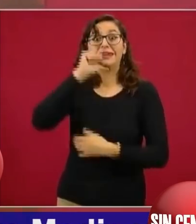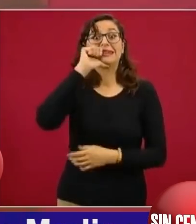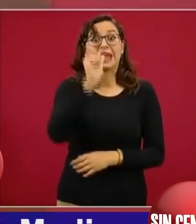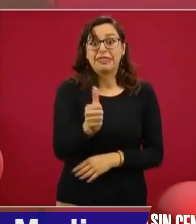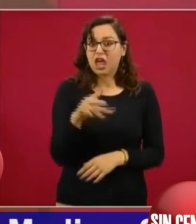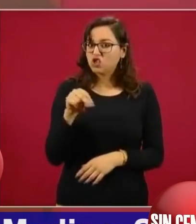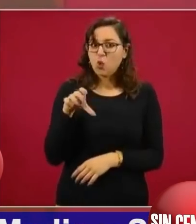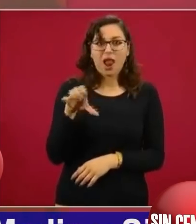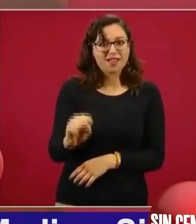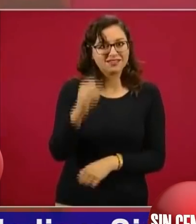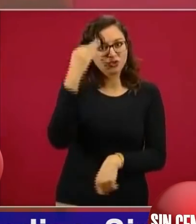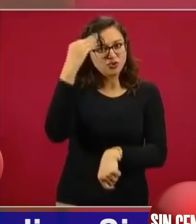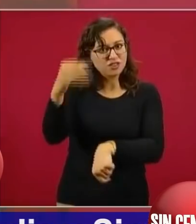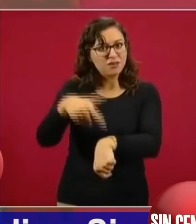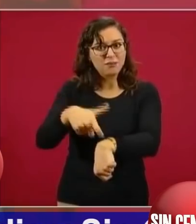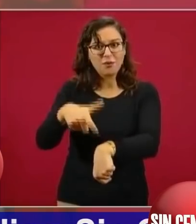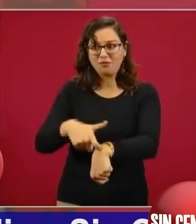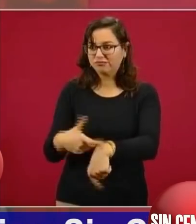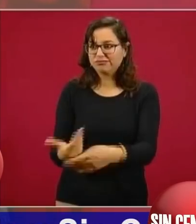estamos buscando